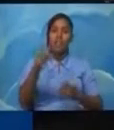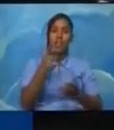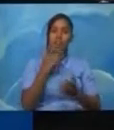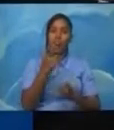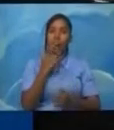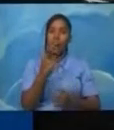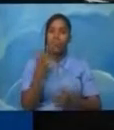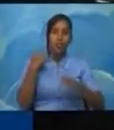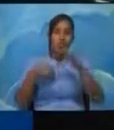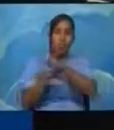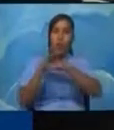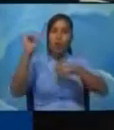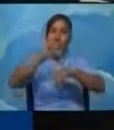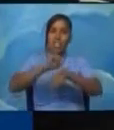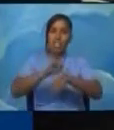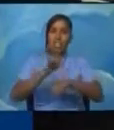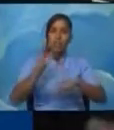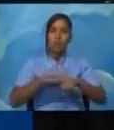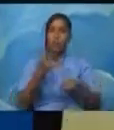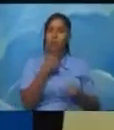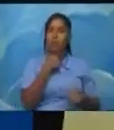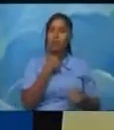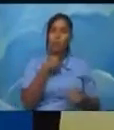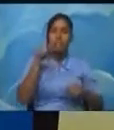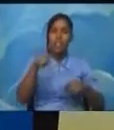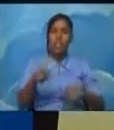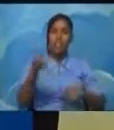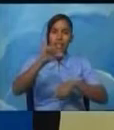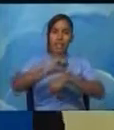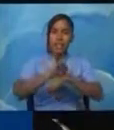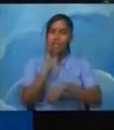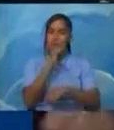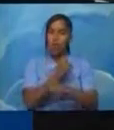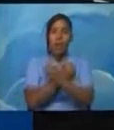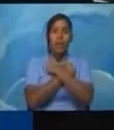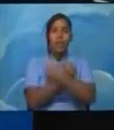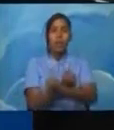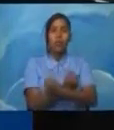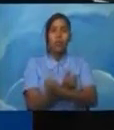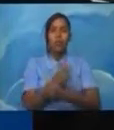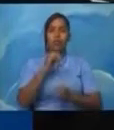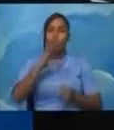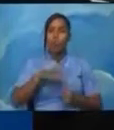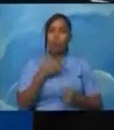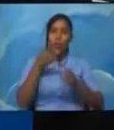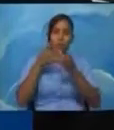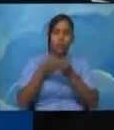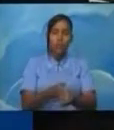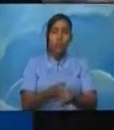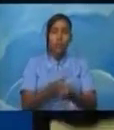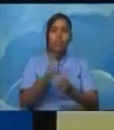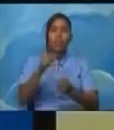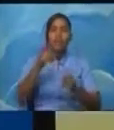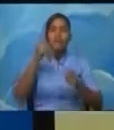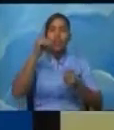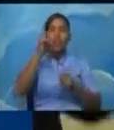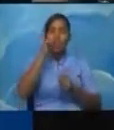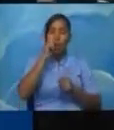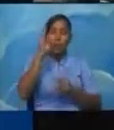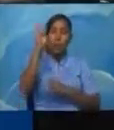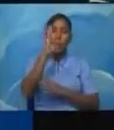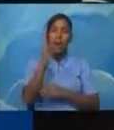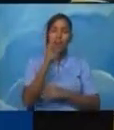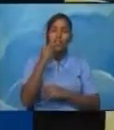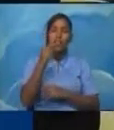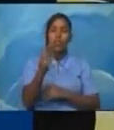me voy de esta iglesia porque esta iglesia no me gusta, aquí en esta iglesia no hay amor. Hermano, no podemos ser fluctuantes. Balaán, Dios le dijo,